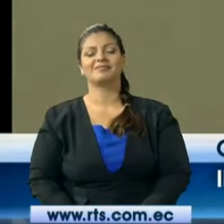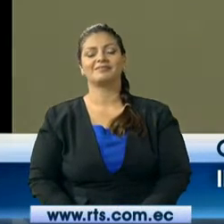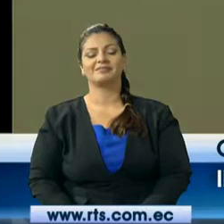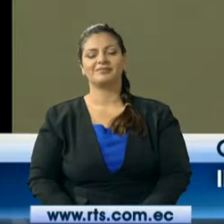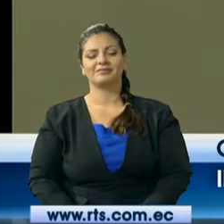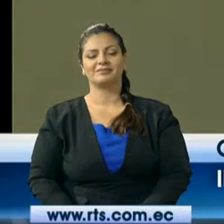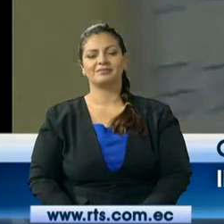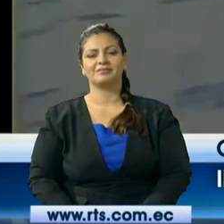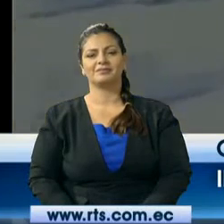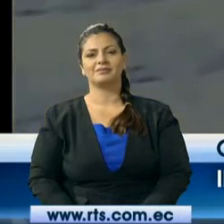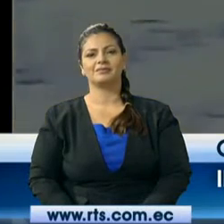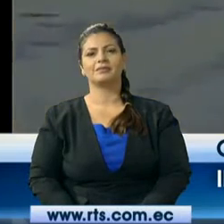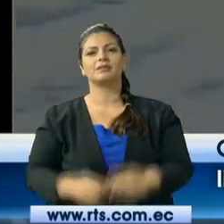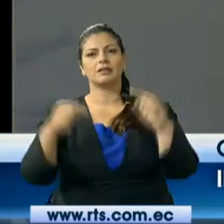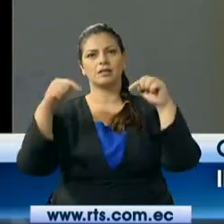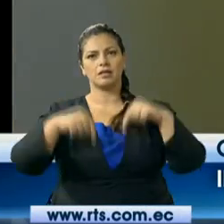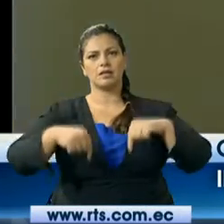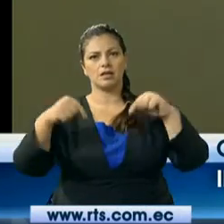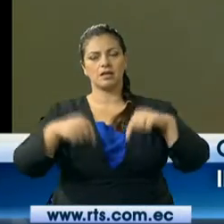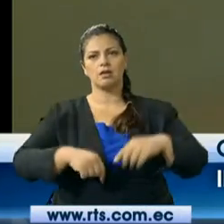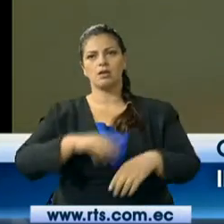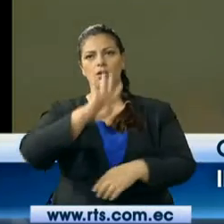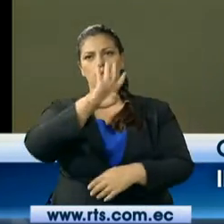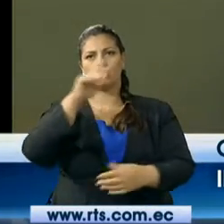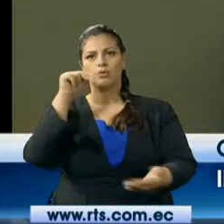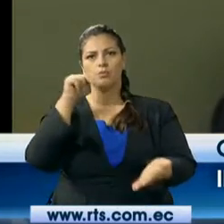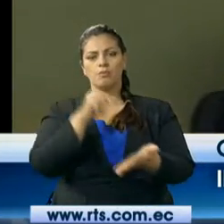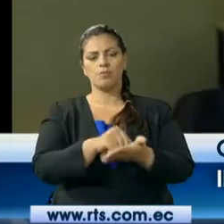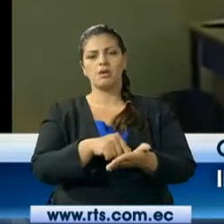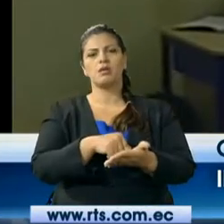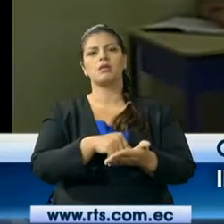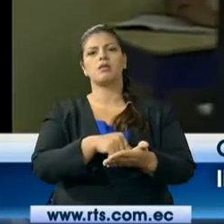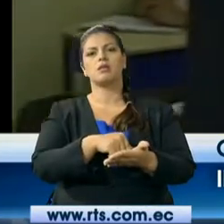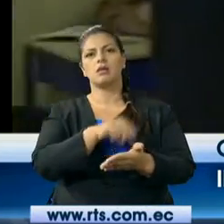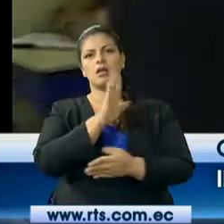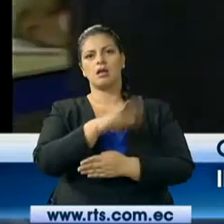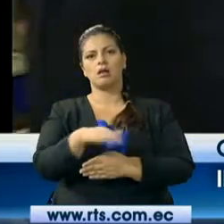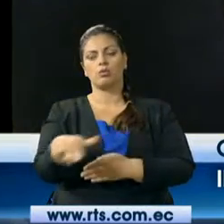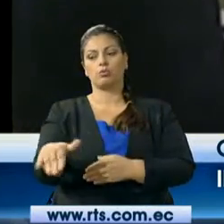de 4.000 estudiantes, hoy empezaron 2.000.